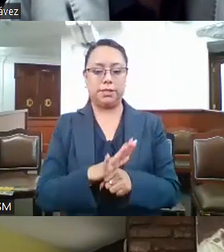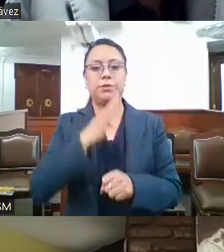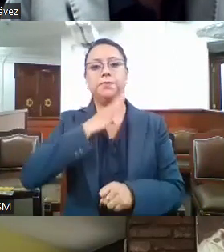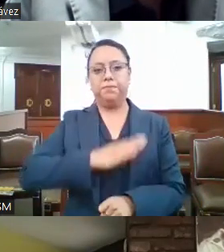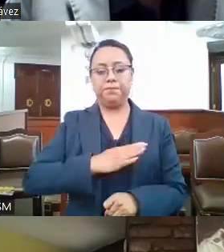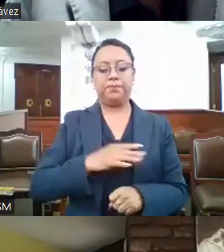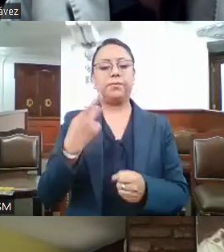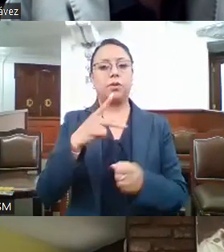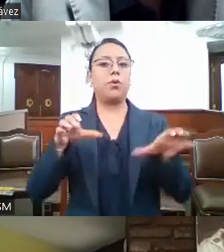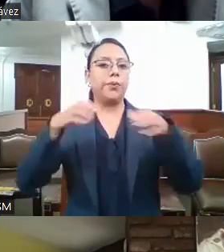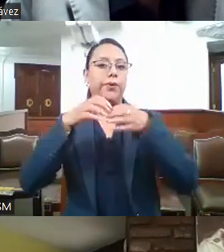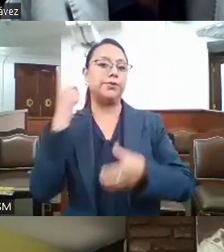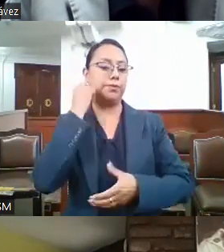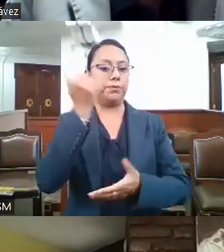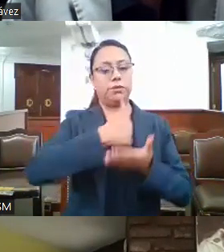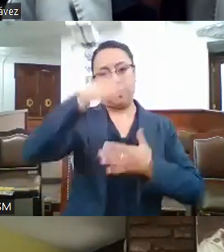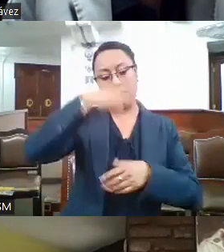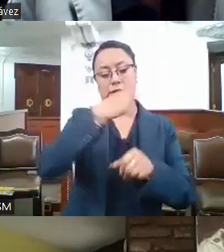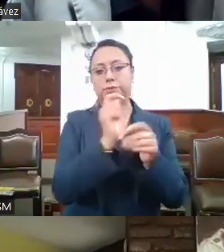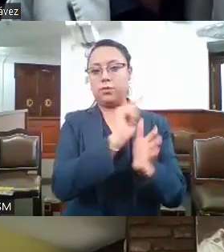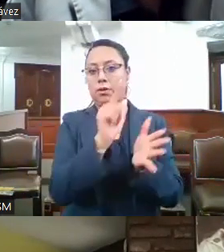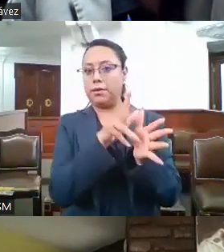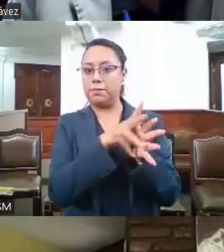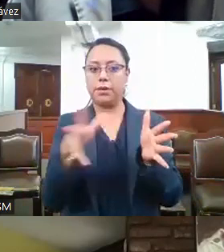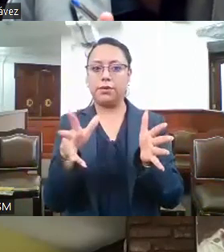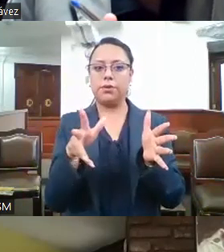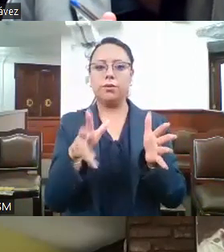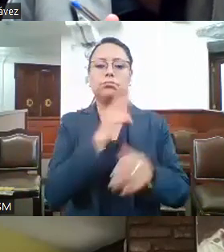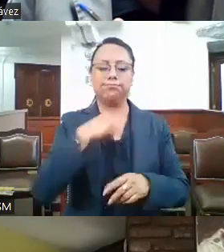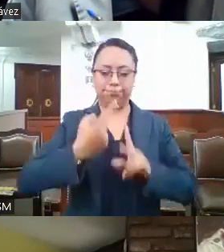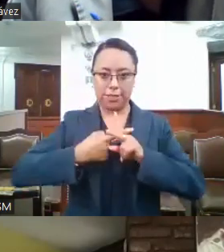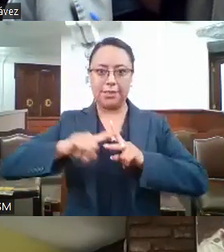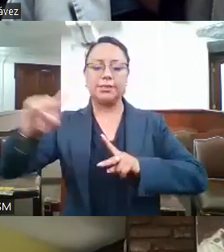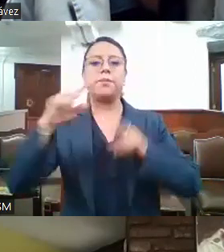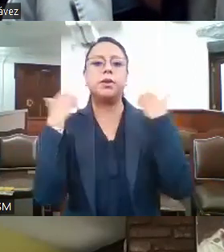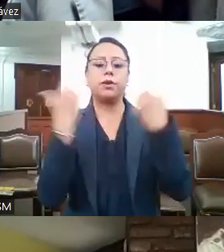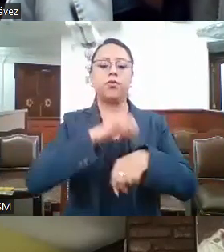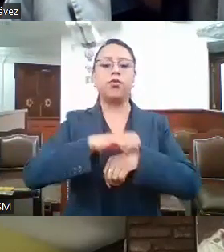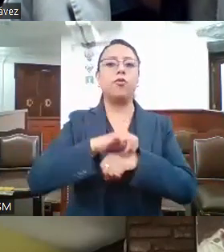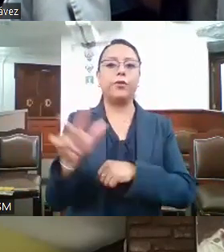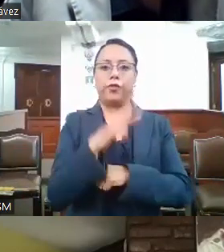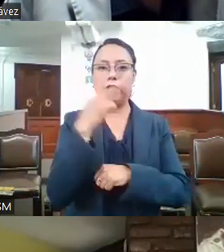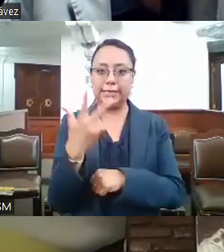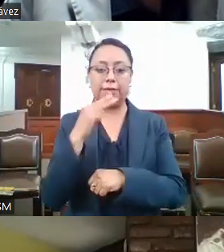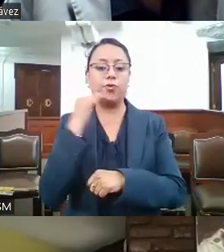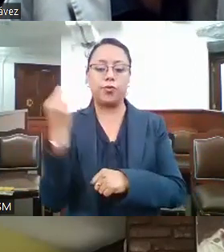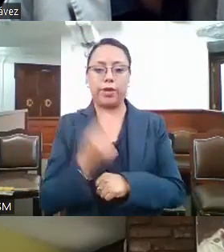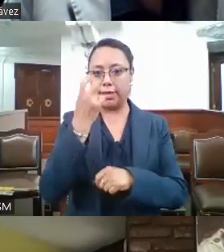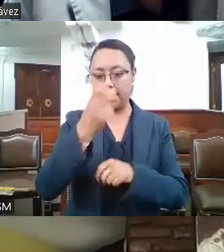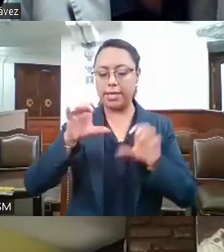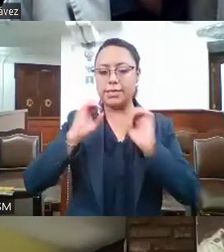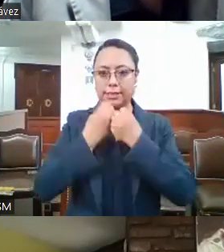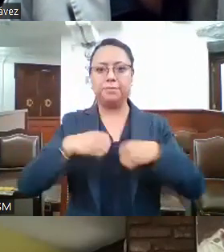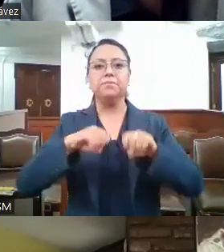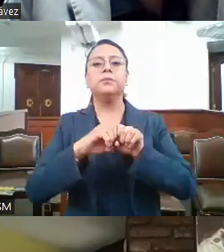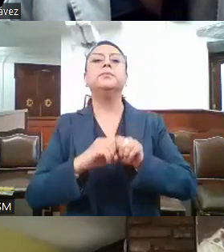Congreso de la Ciudad de México, segunda legislatura, damos inicio a la 13ª sesión extraordinaria de este órgano colegiado.